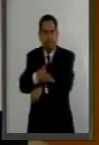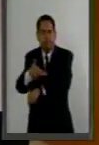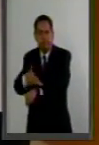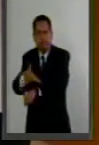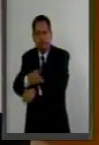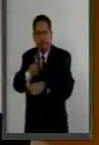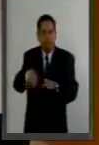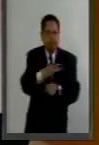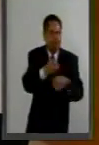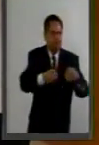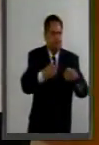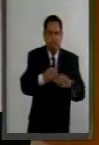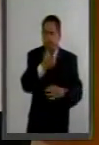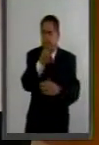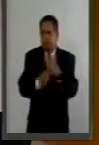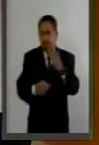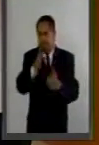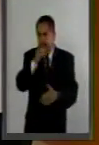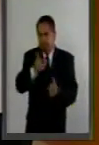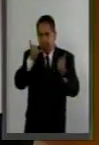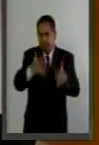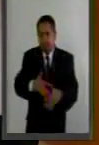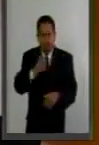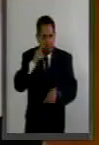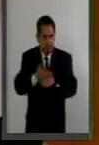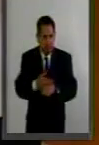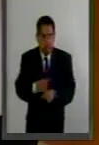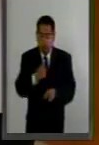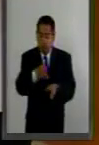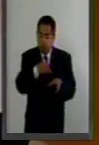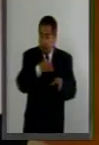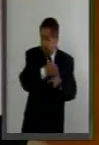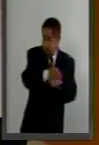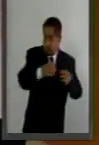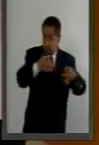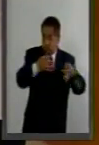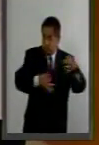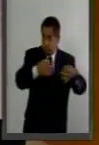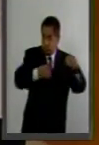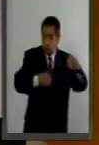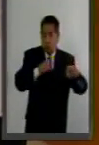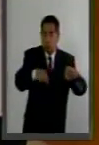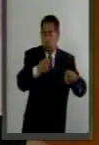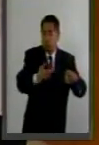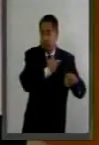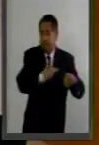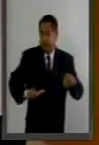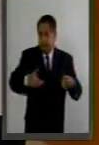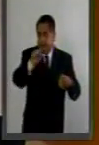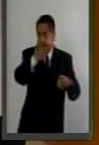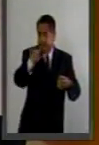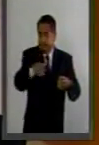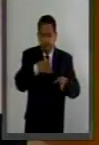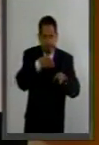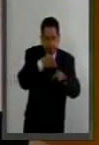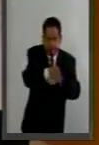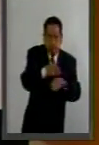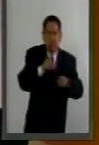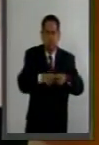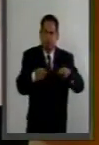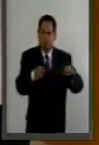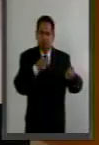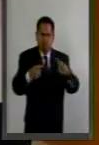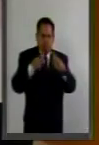faceta jurisdiccional, una de las responsabilidades más importantes que tiene el presidente de la Suprema Corte es dirigir